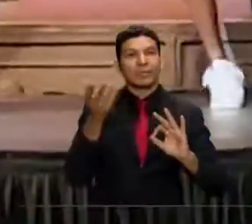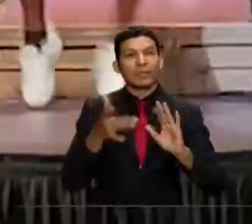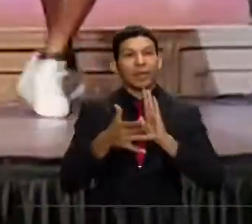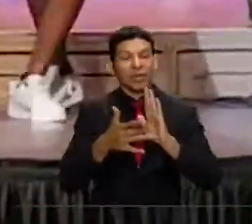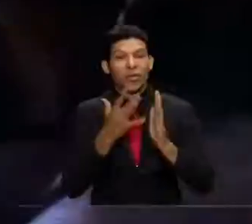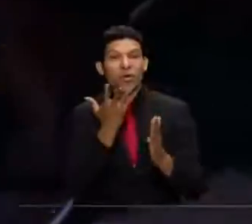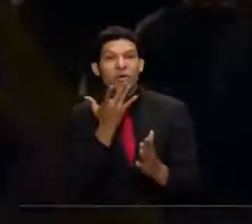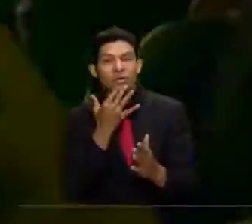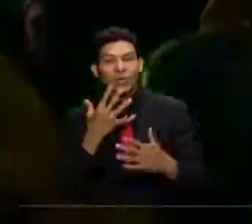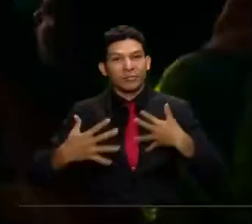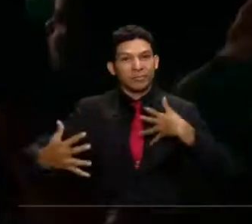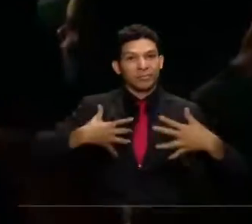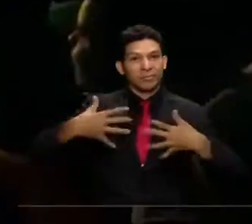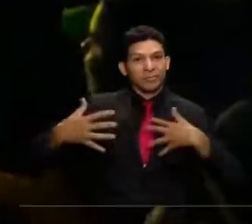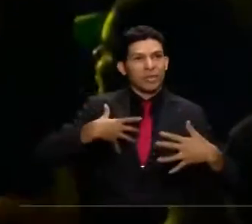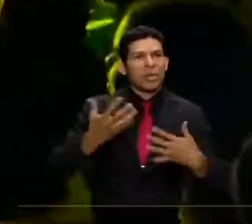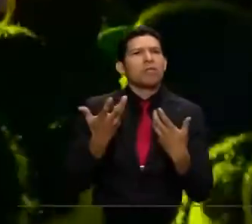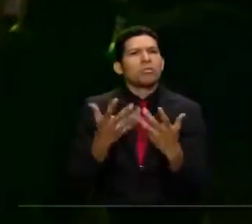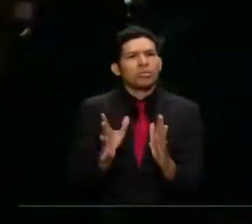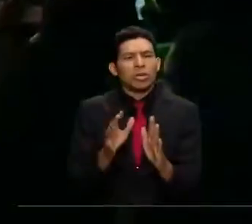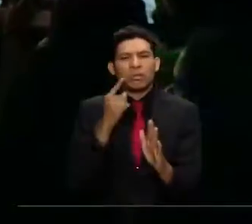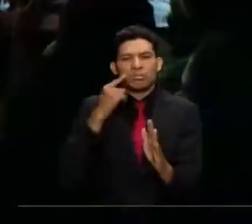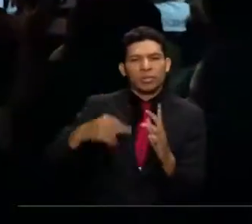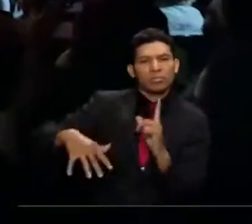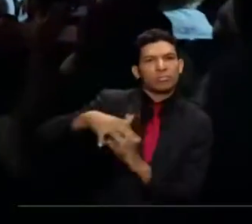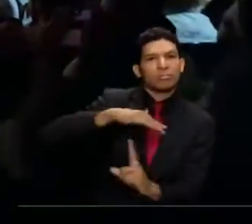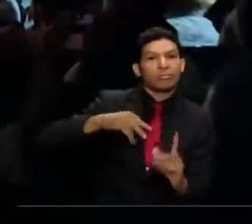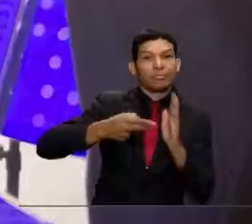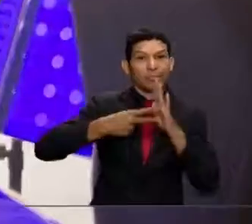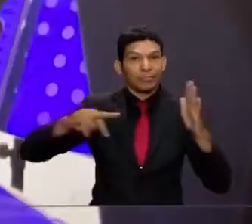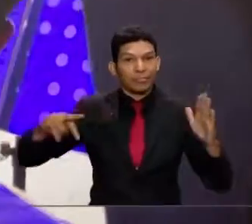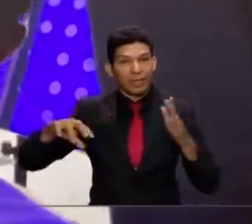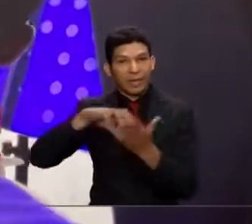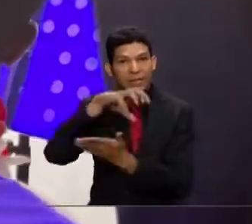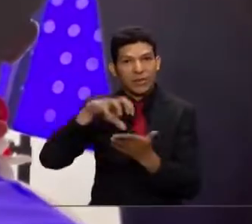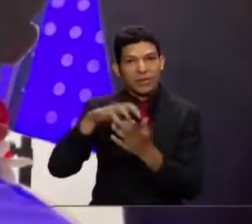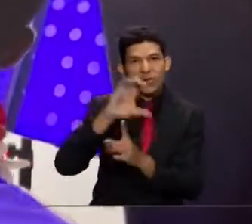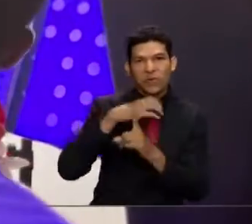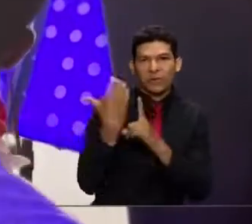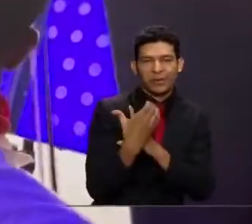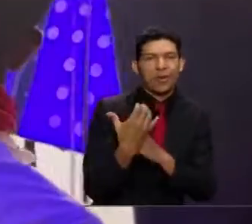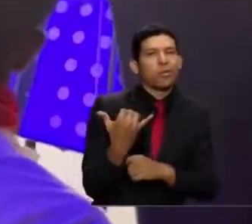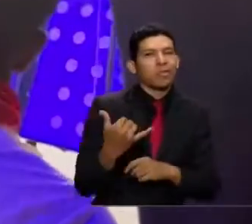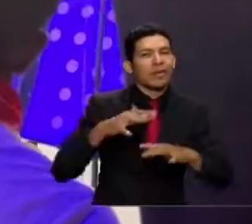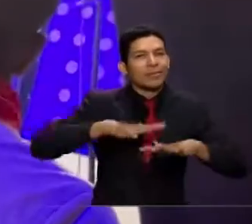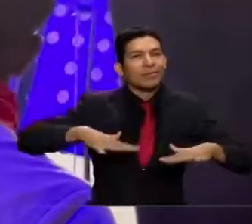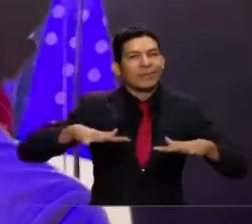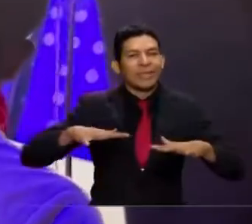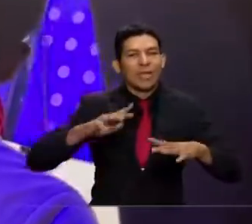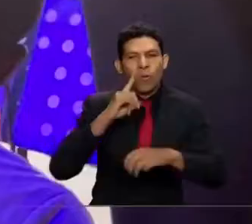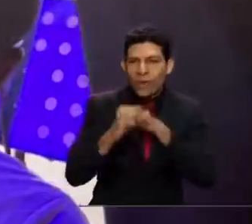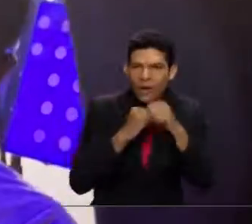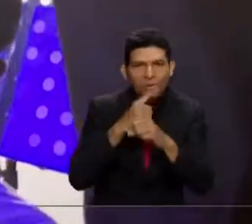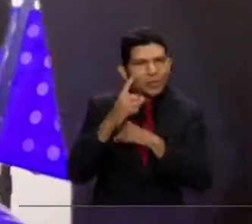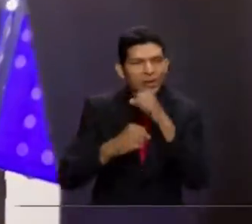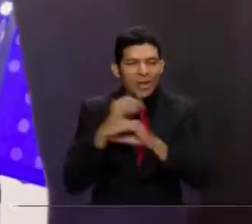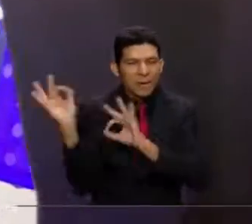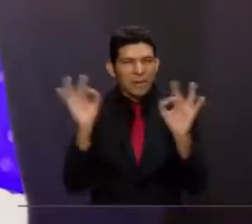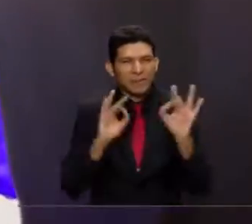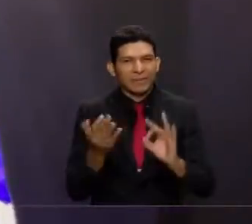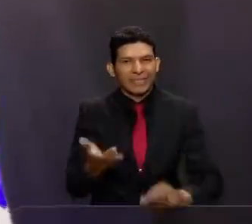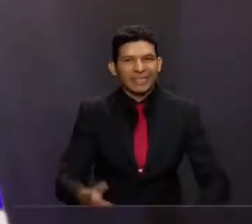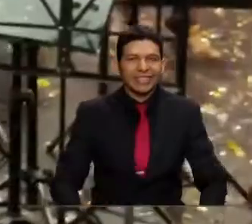colorida obra teatral, ha ambientado los procesos en el Tecnocentro Cultural, un espacio que cada año se prepara para este